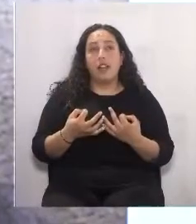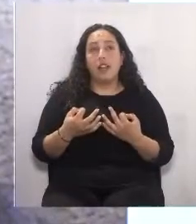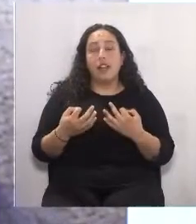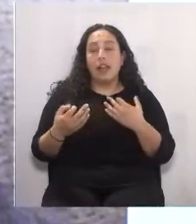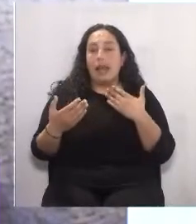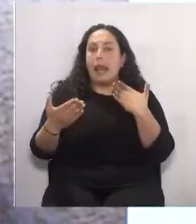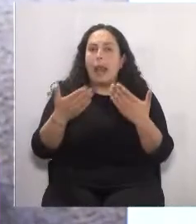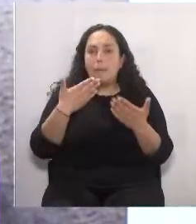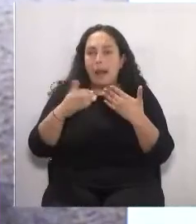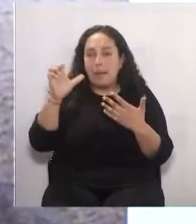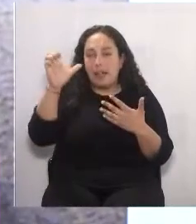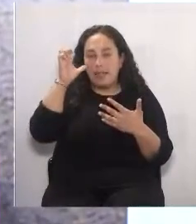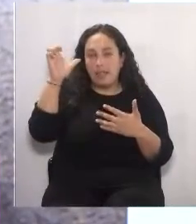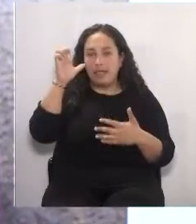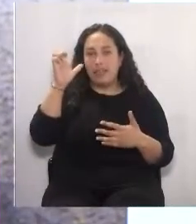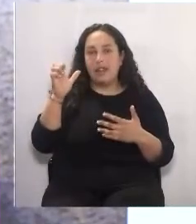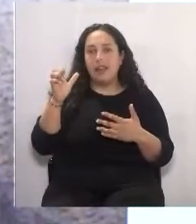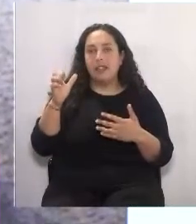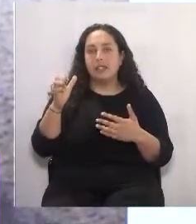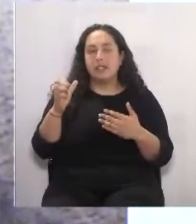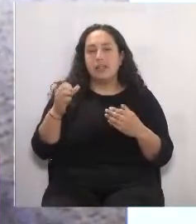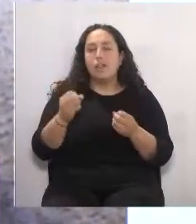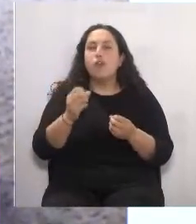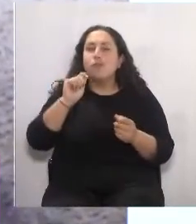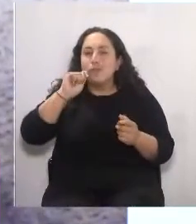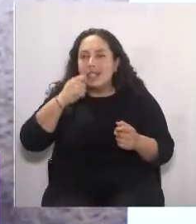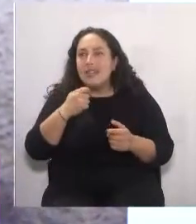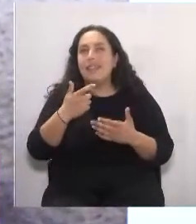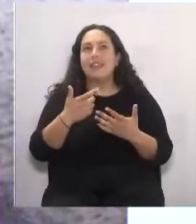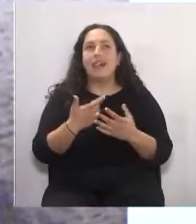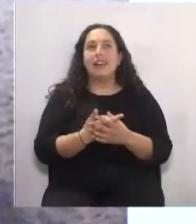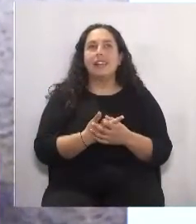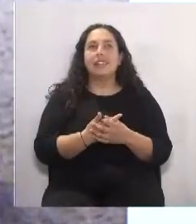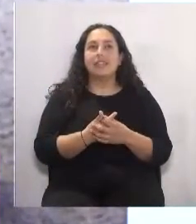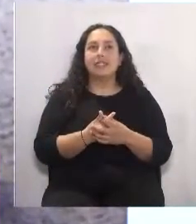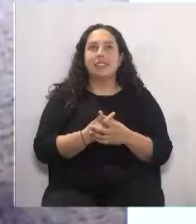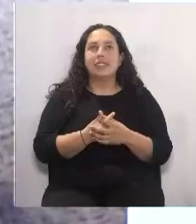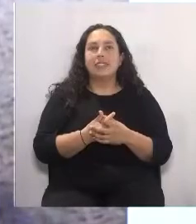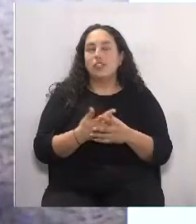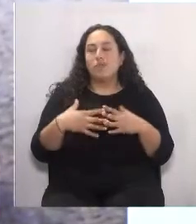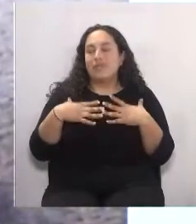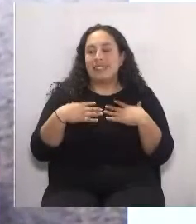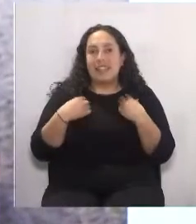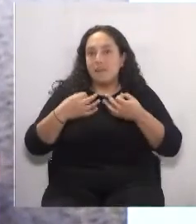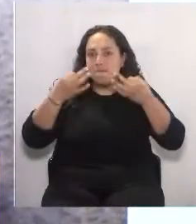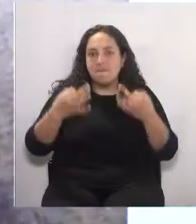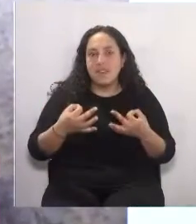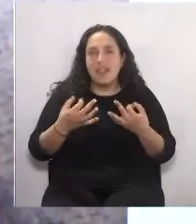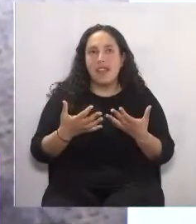los ediles fueron muy, muy bonitas. Ahora totalmente identificado con todo lo que